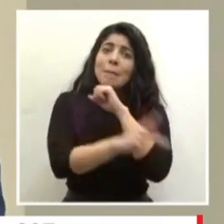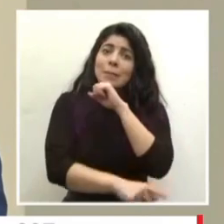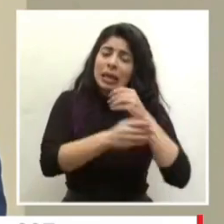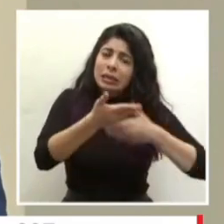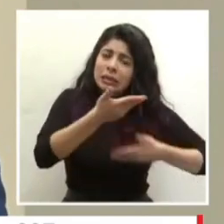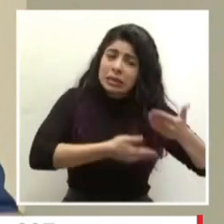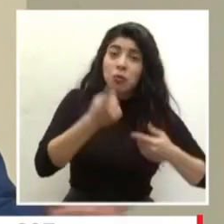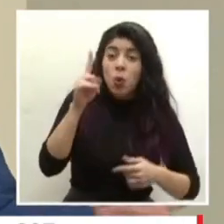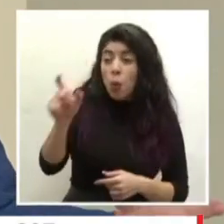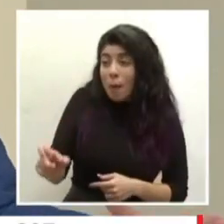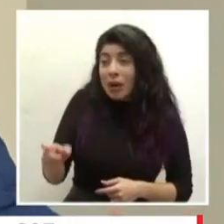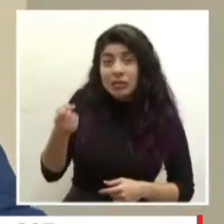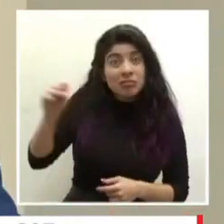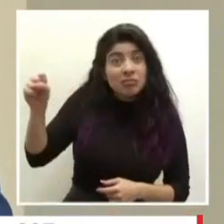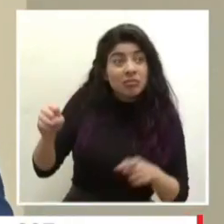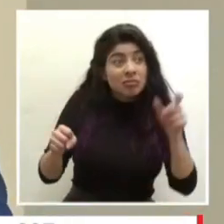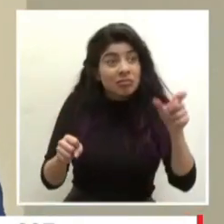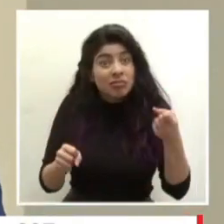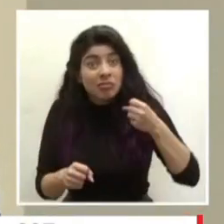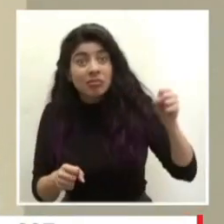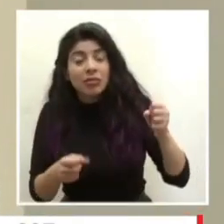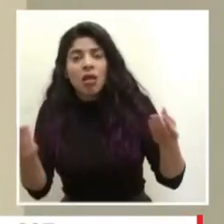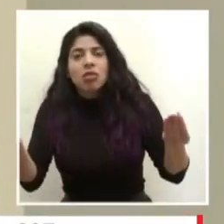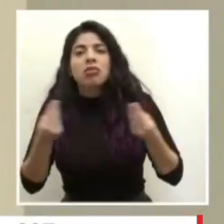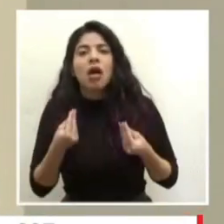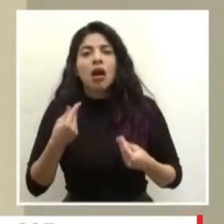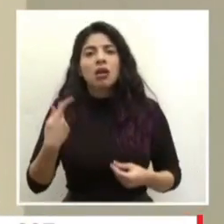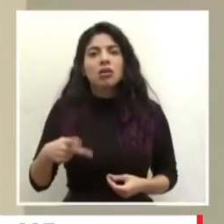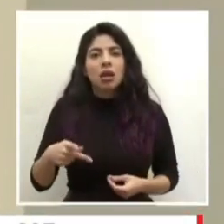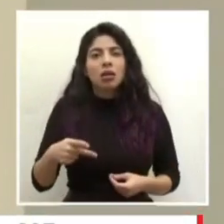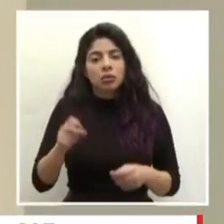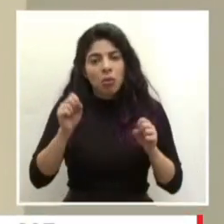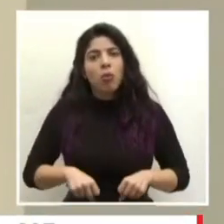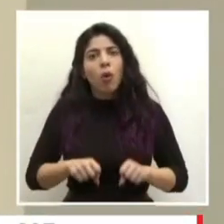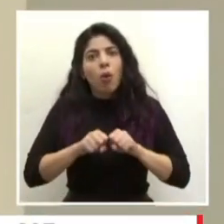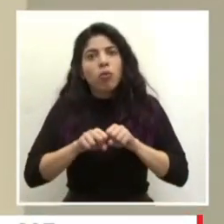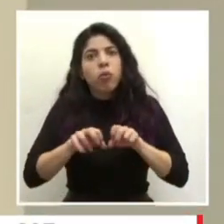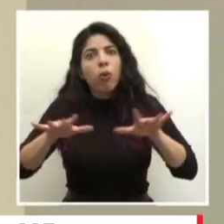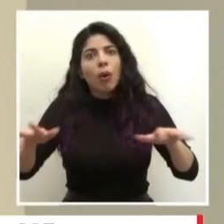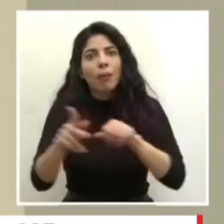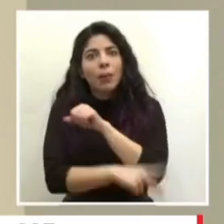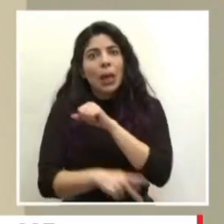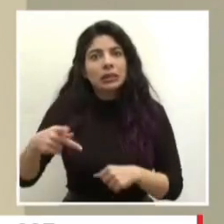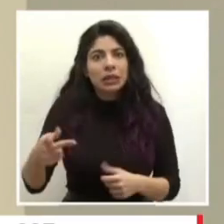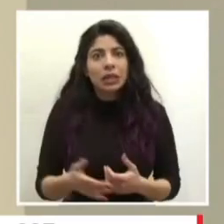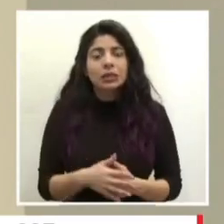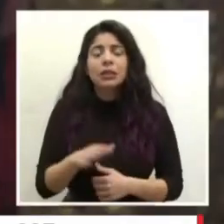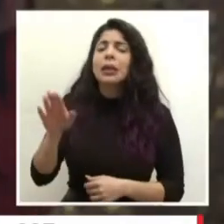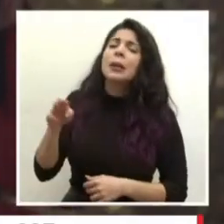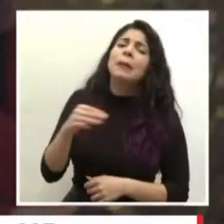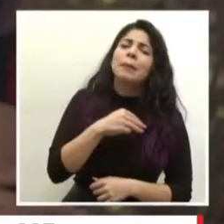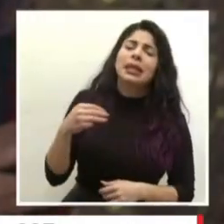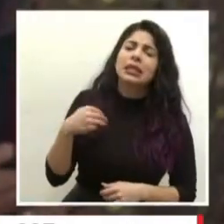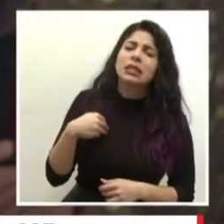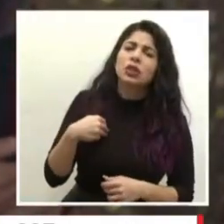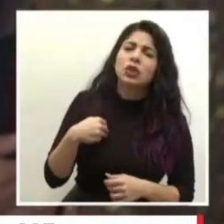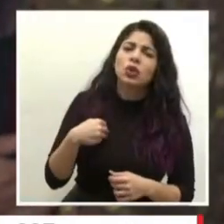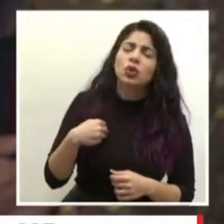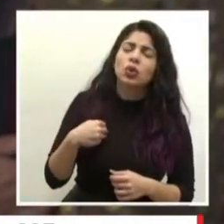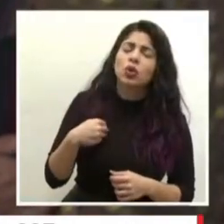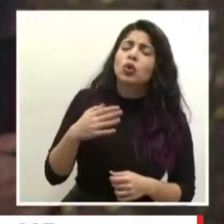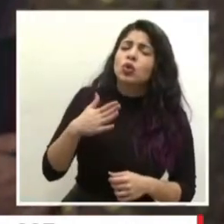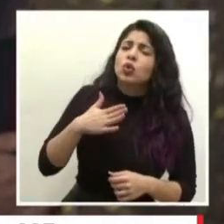cada incumplimiento, eso conlleva un riesgo que puede extenderse en todo el país. Señor ministro,